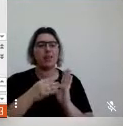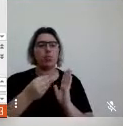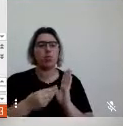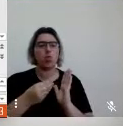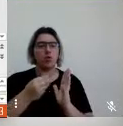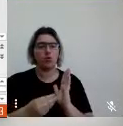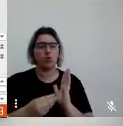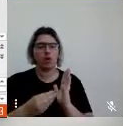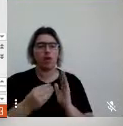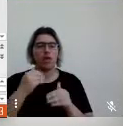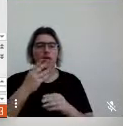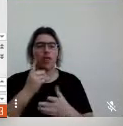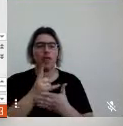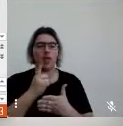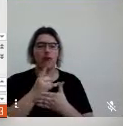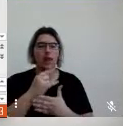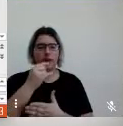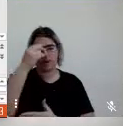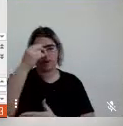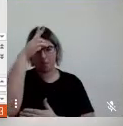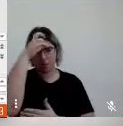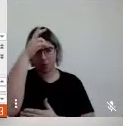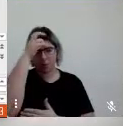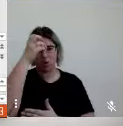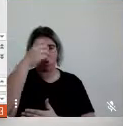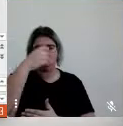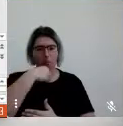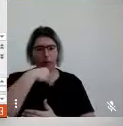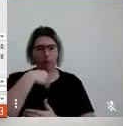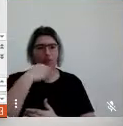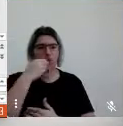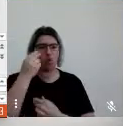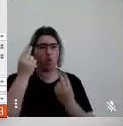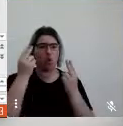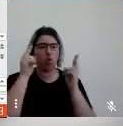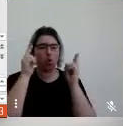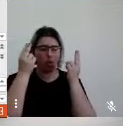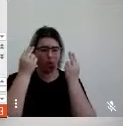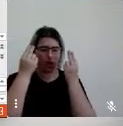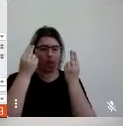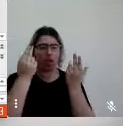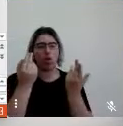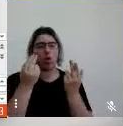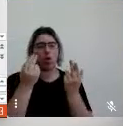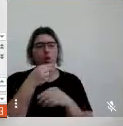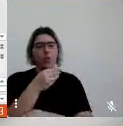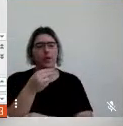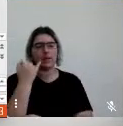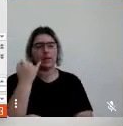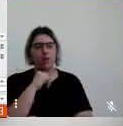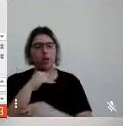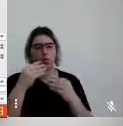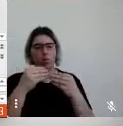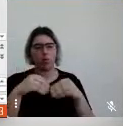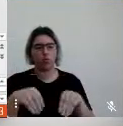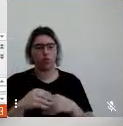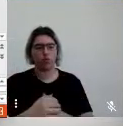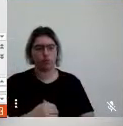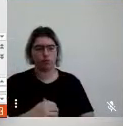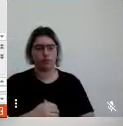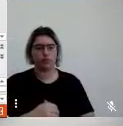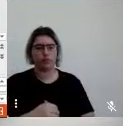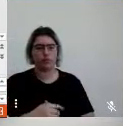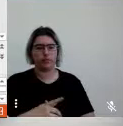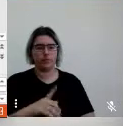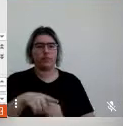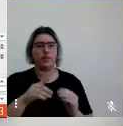magras, pollo, pavo, conejo, pescado azul y huevos. Aumentar el consumo de grasas